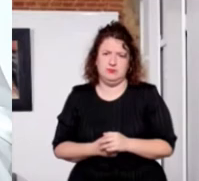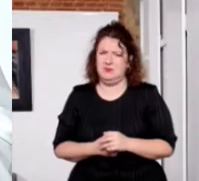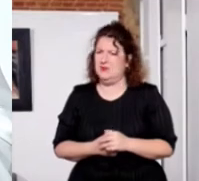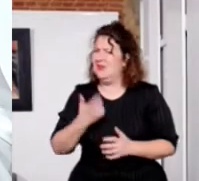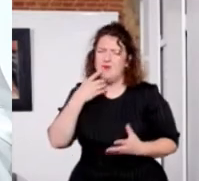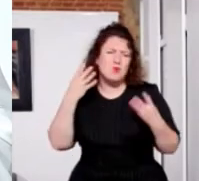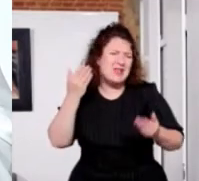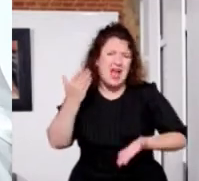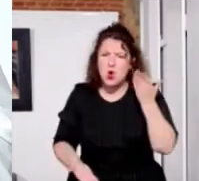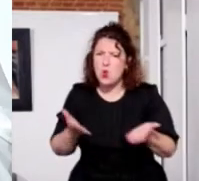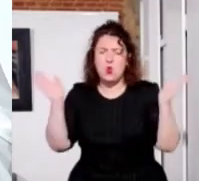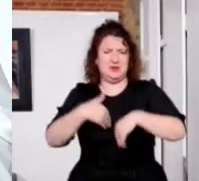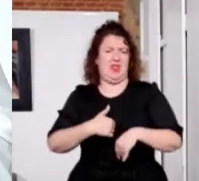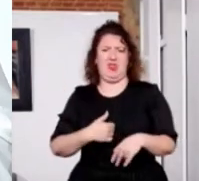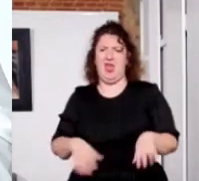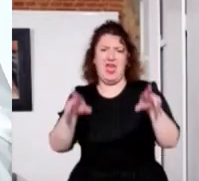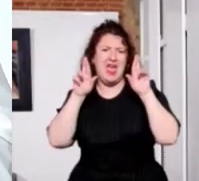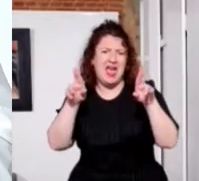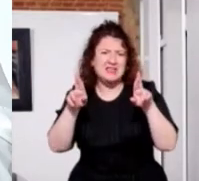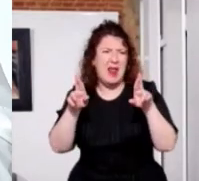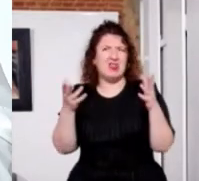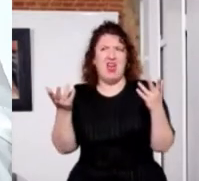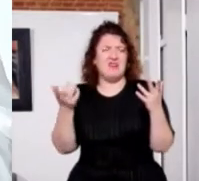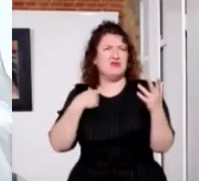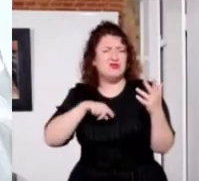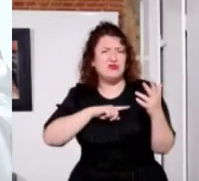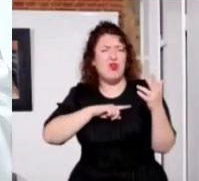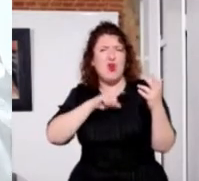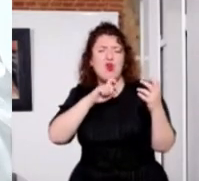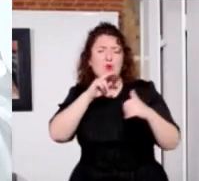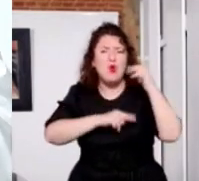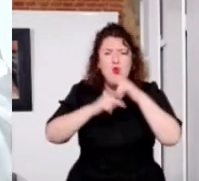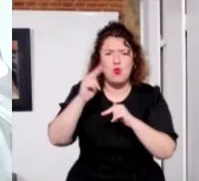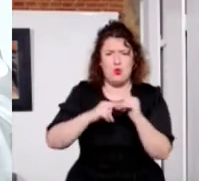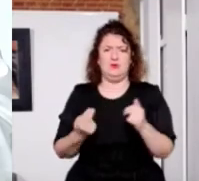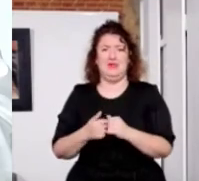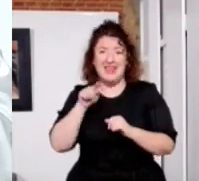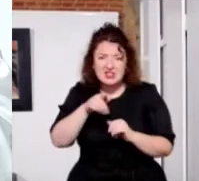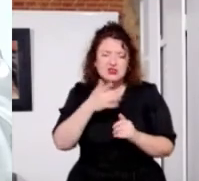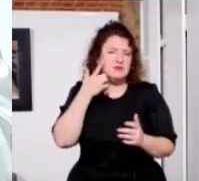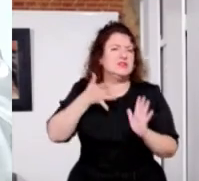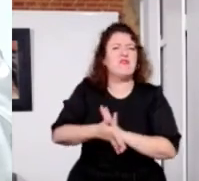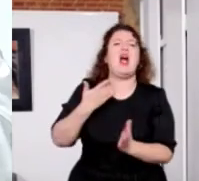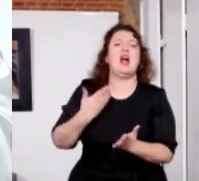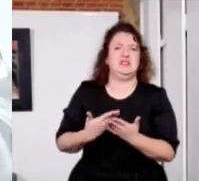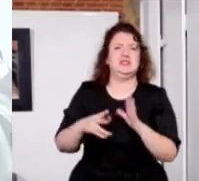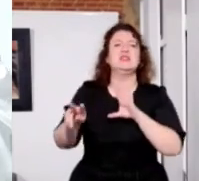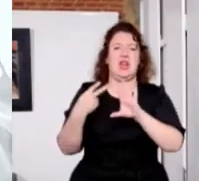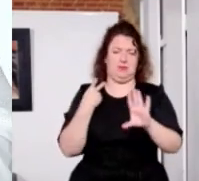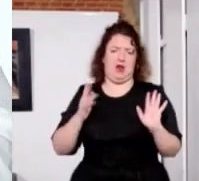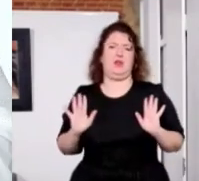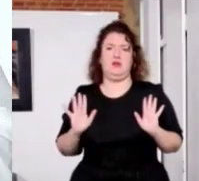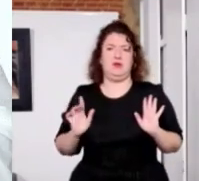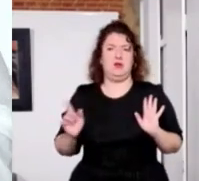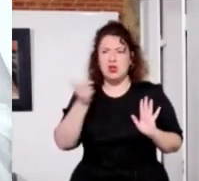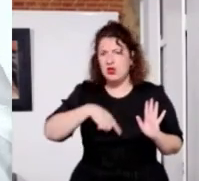injusticia y tanta esperanza que vamos construyendo. Esa es la verdadera transparencia que el tercer sector tendría que estar